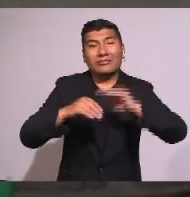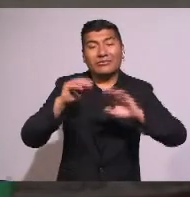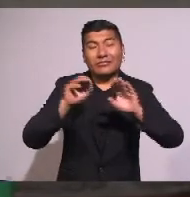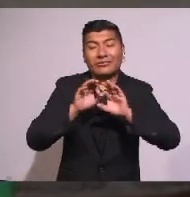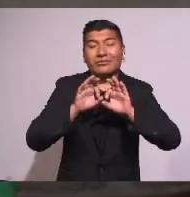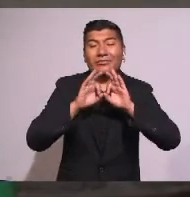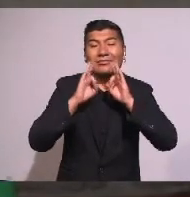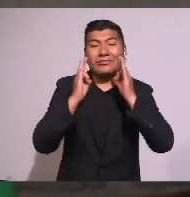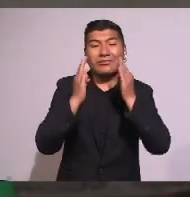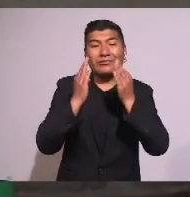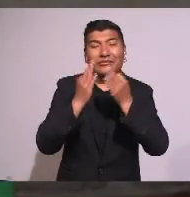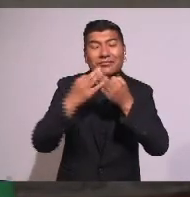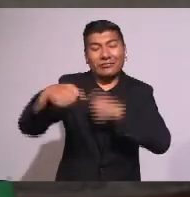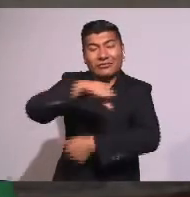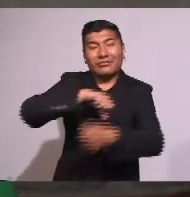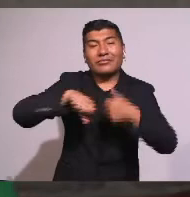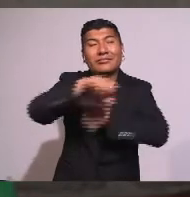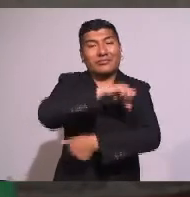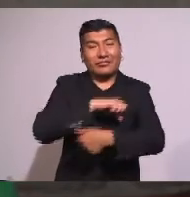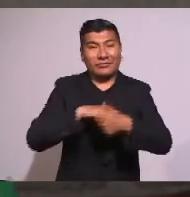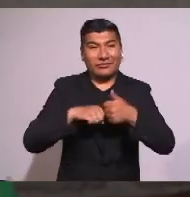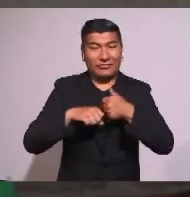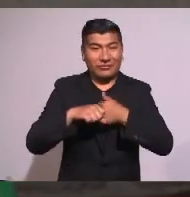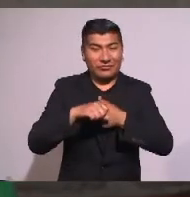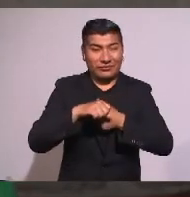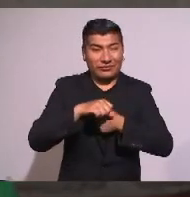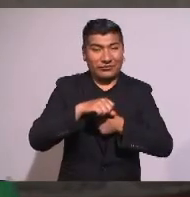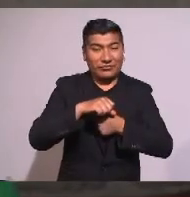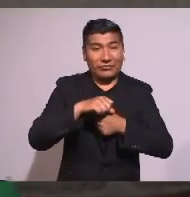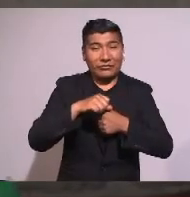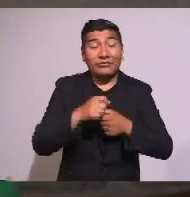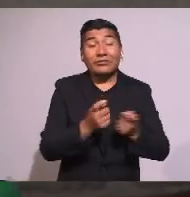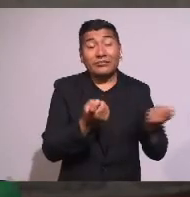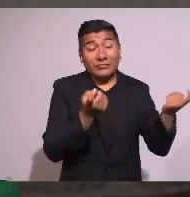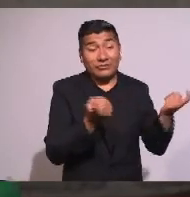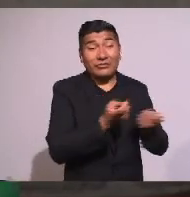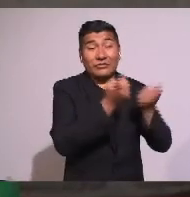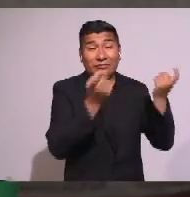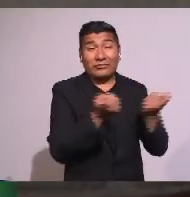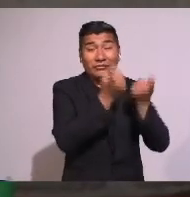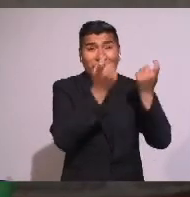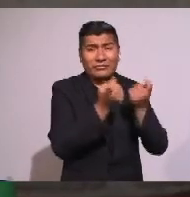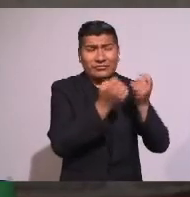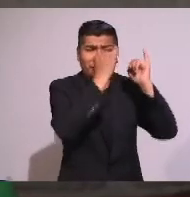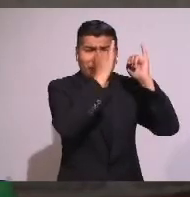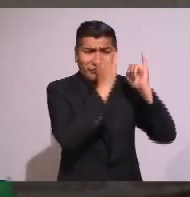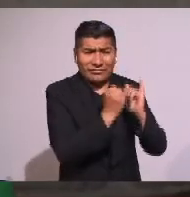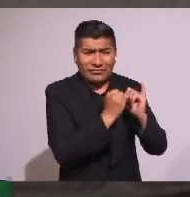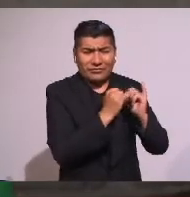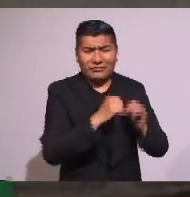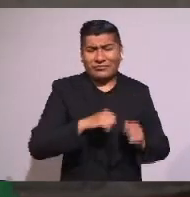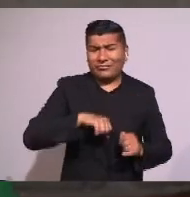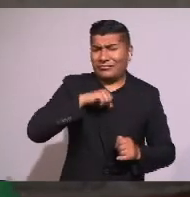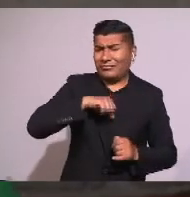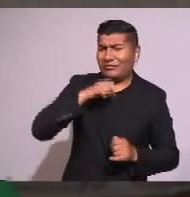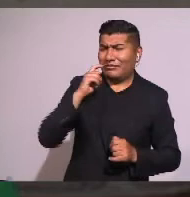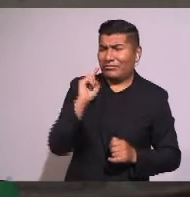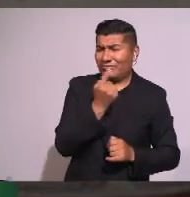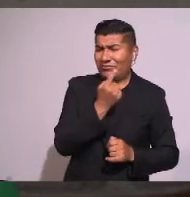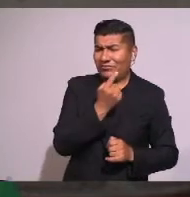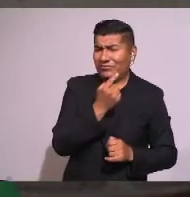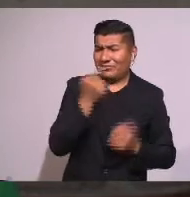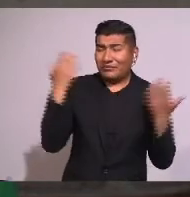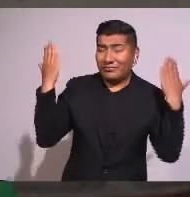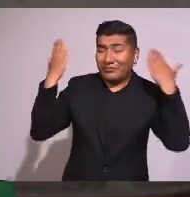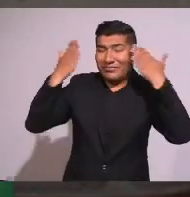fraternidad. Y en tercer lugar, frente al pecado del individualismo y el egoísmo que nos